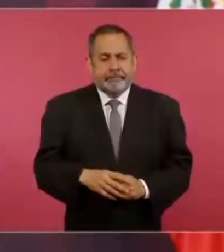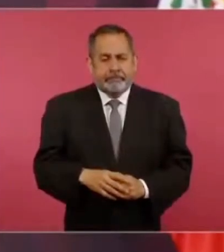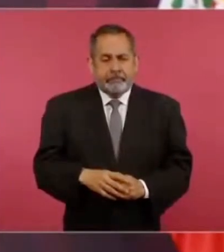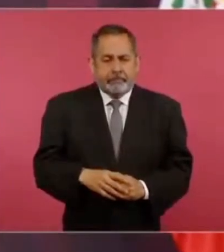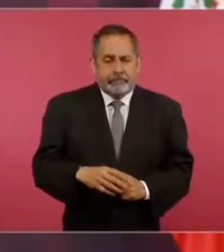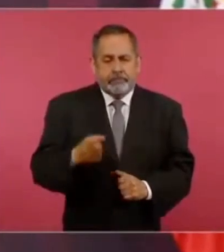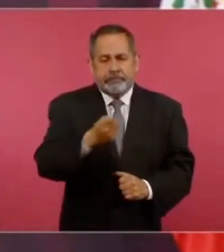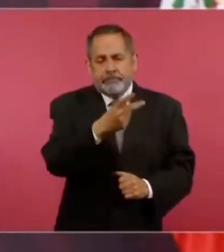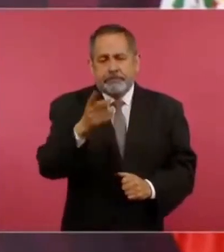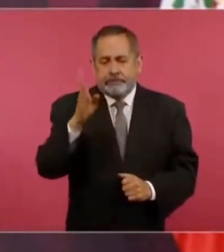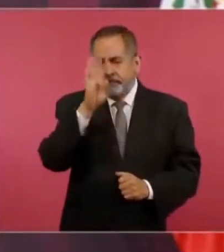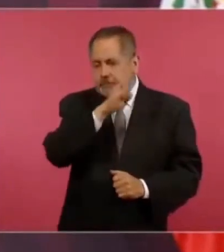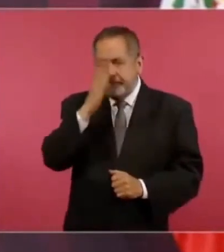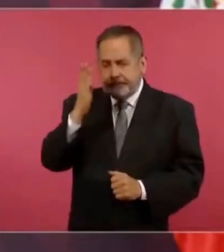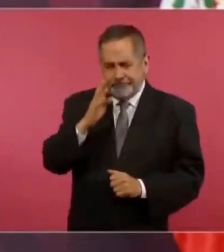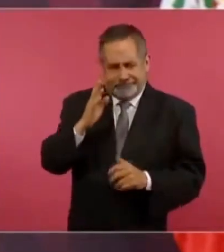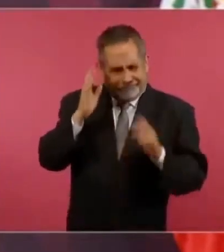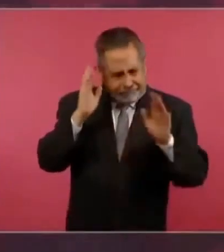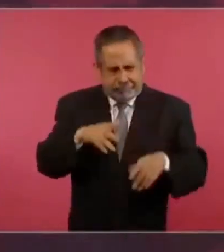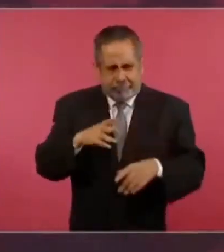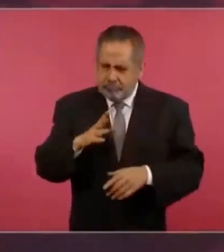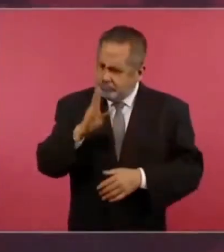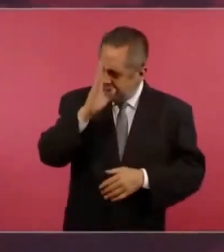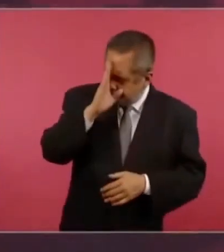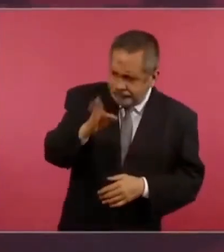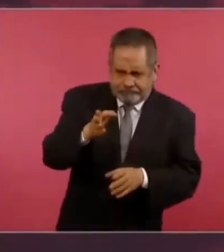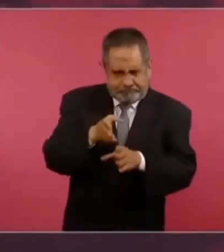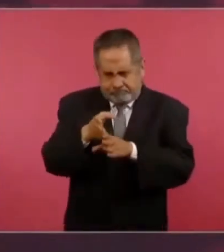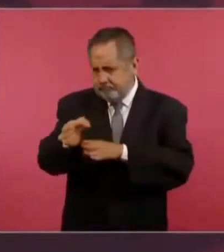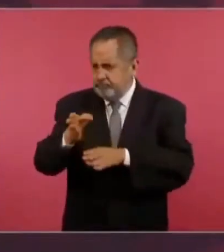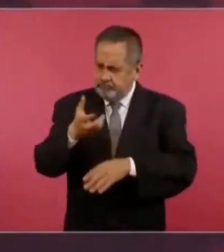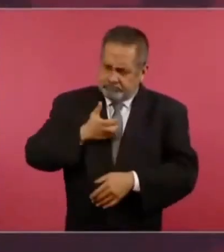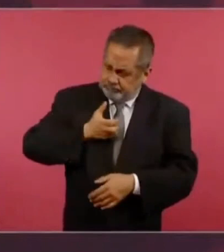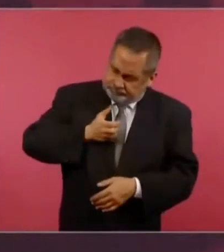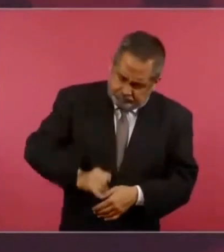Y no tienen una postura firme